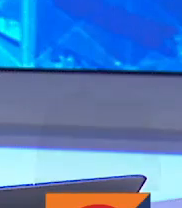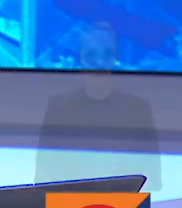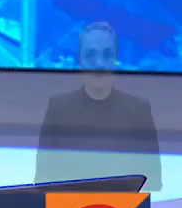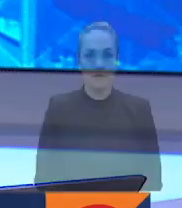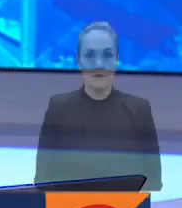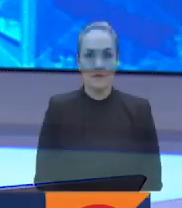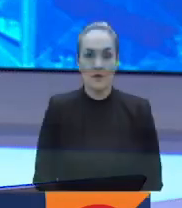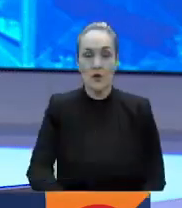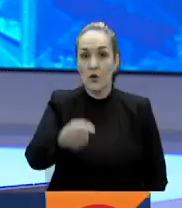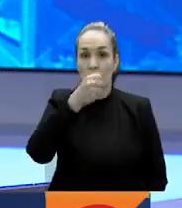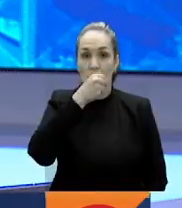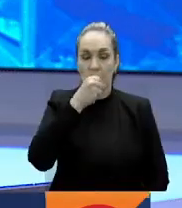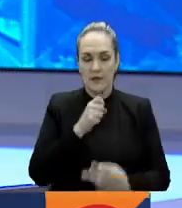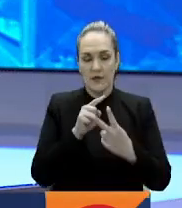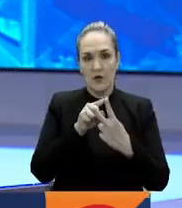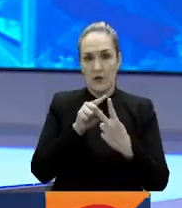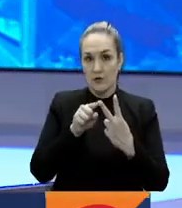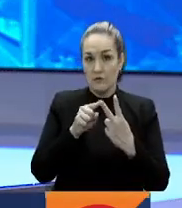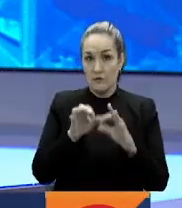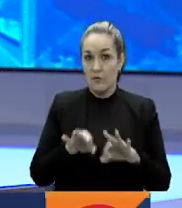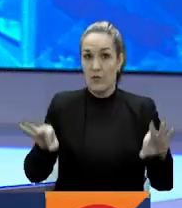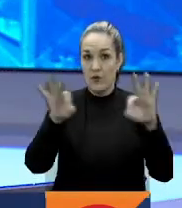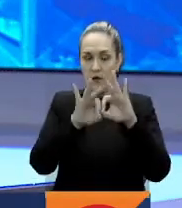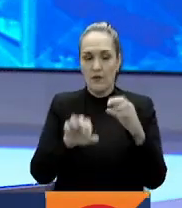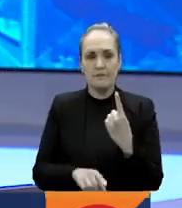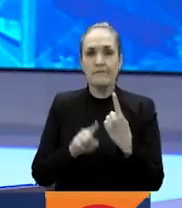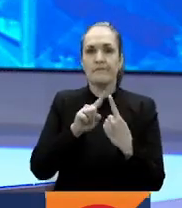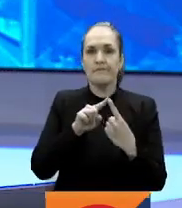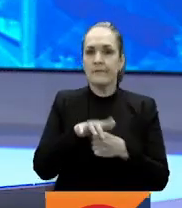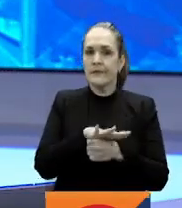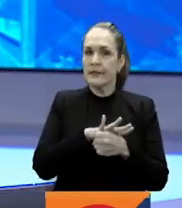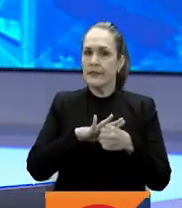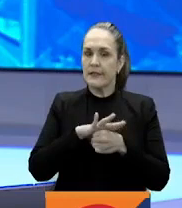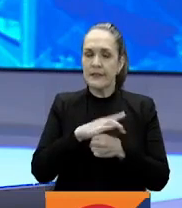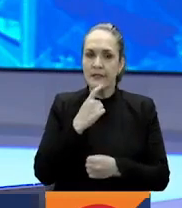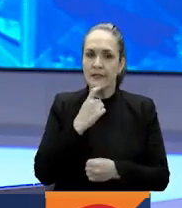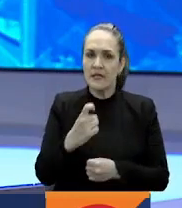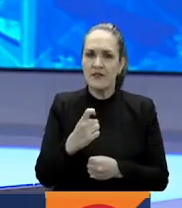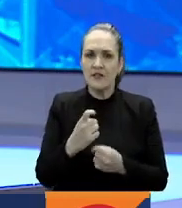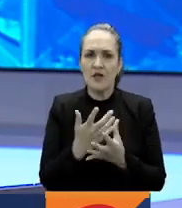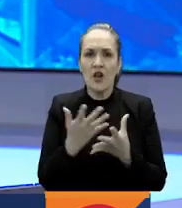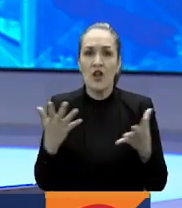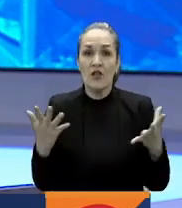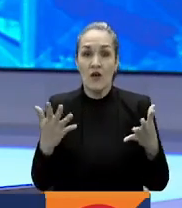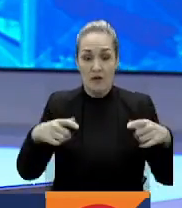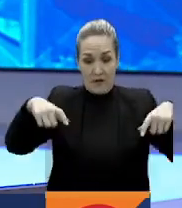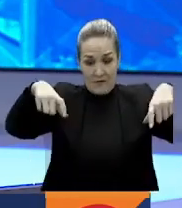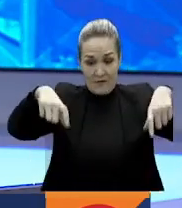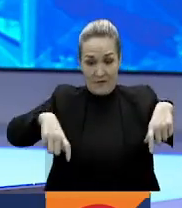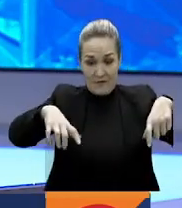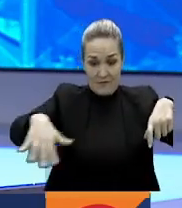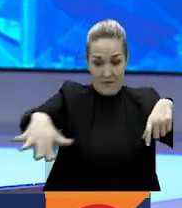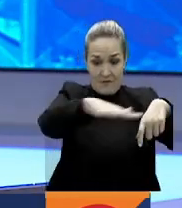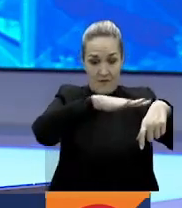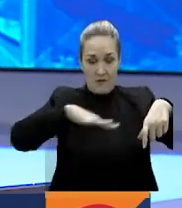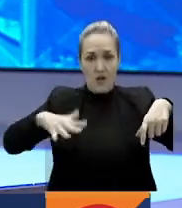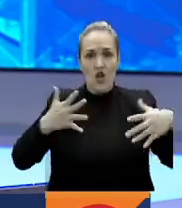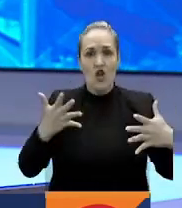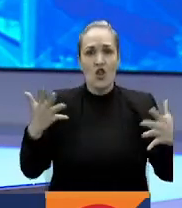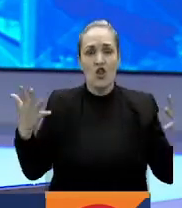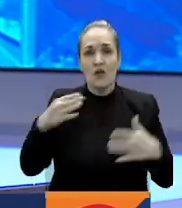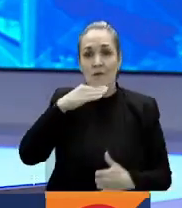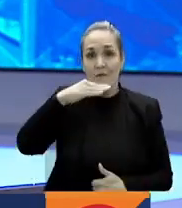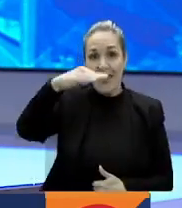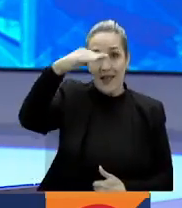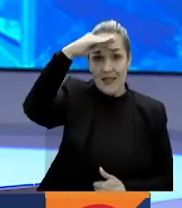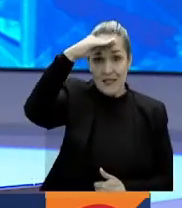Dos noticias importantes a esta hora. La primera, complicada la situación de orden público en los alrededores del estadio Atanasio Girardot en Medellín.